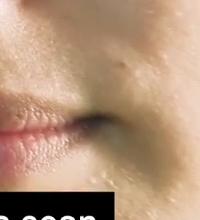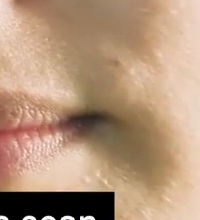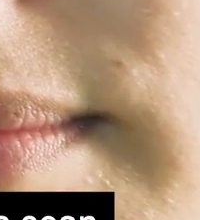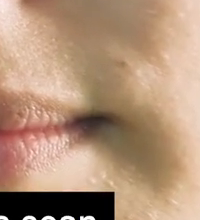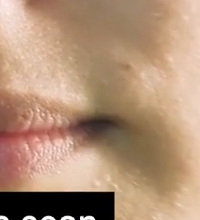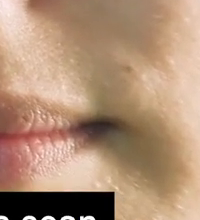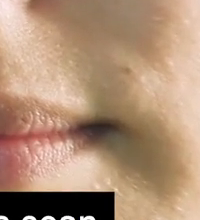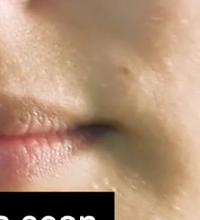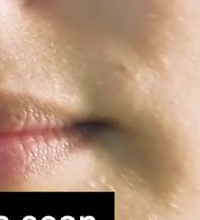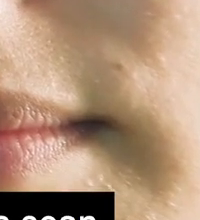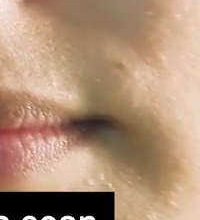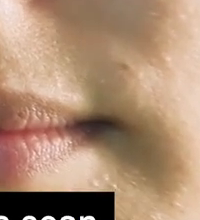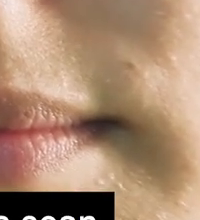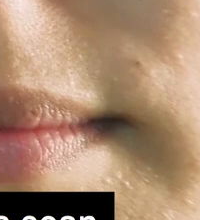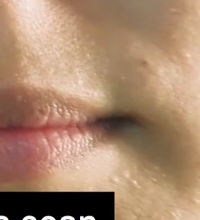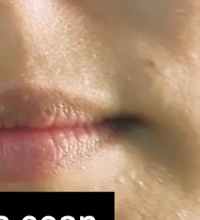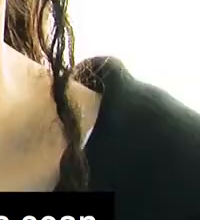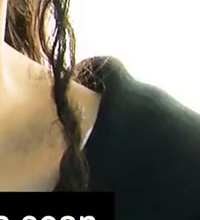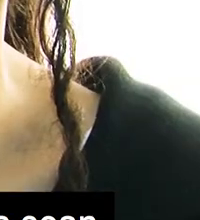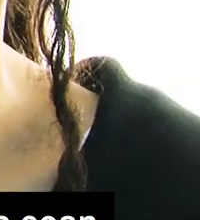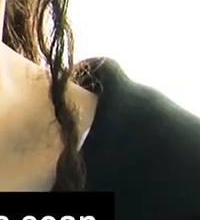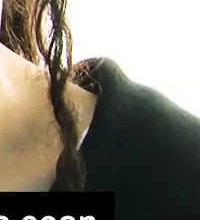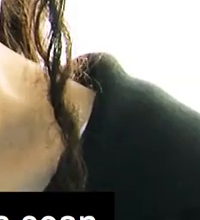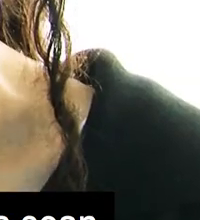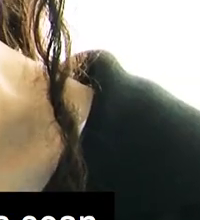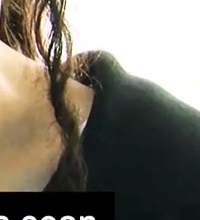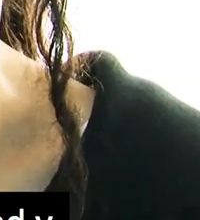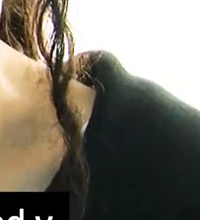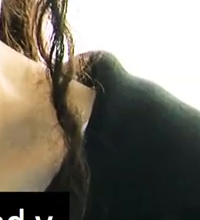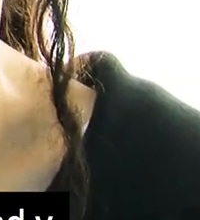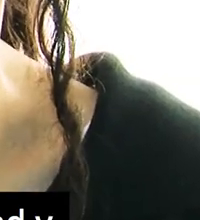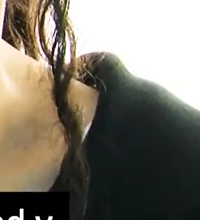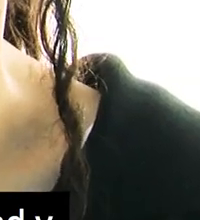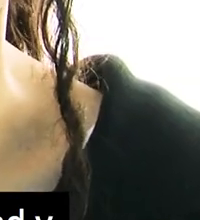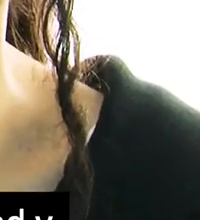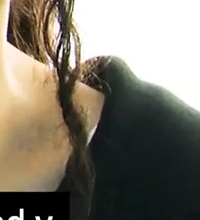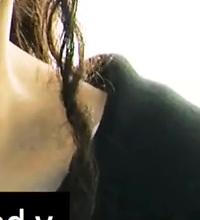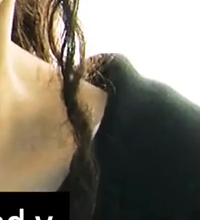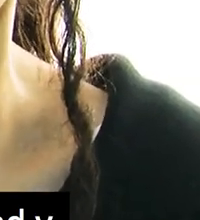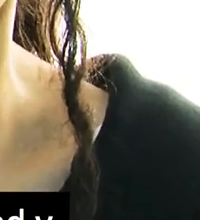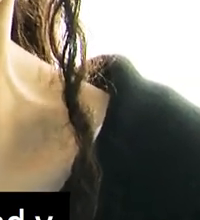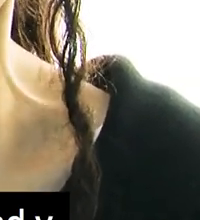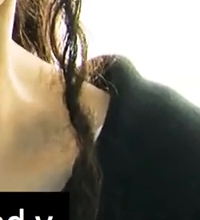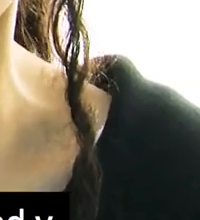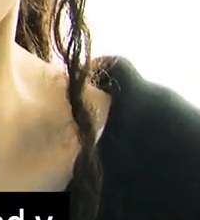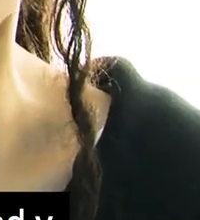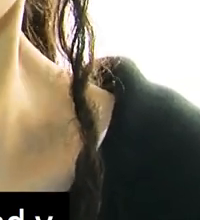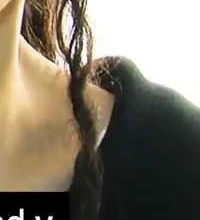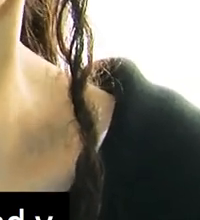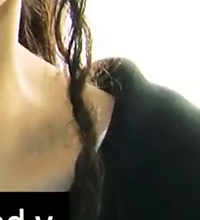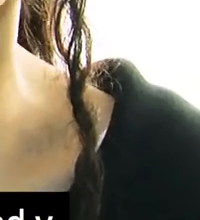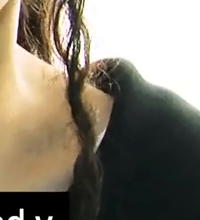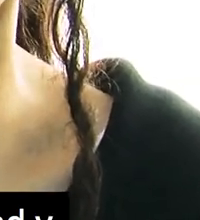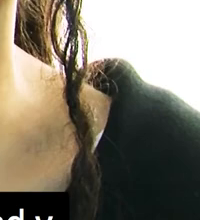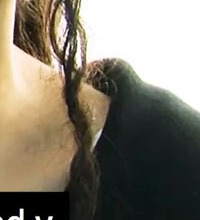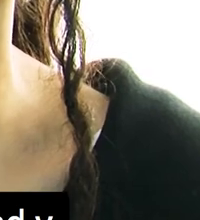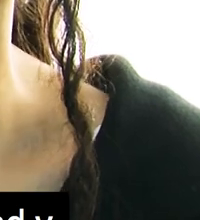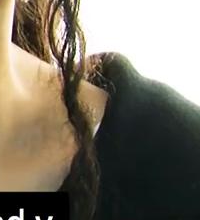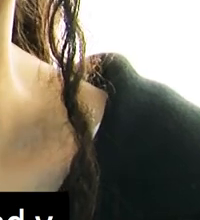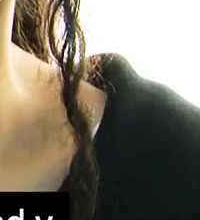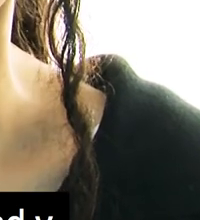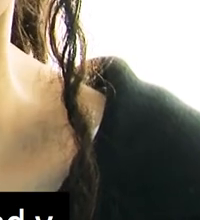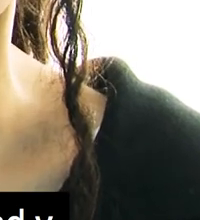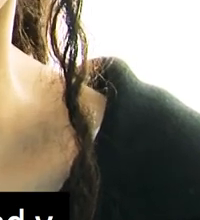y una lucha porque las voces de las comunidades sean escuchadas y evitar más